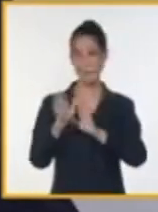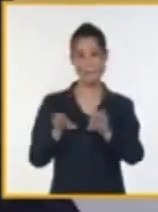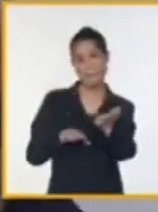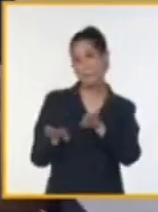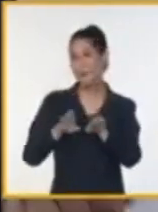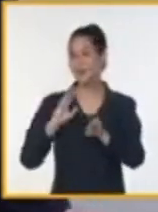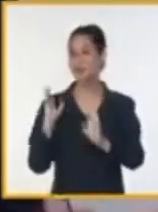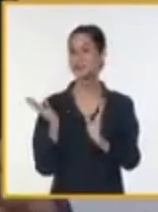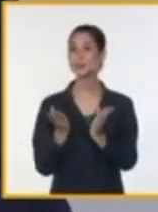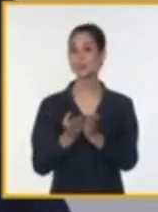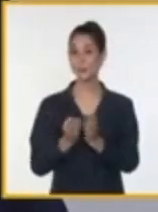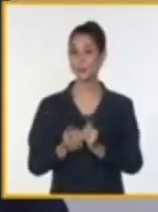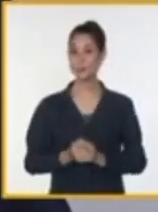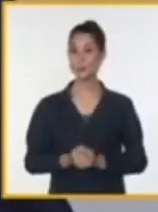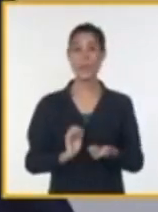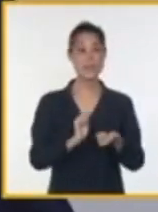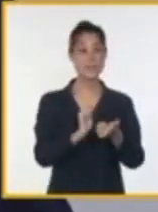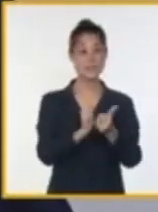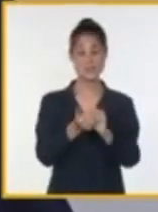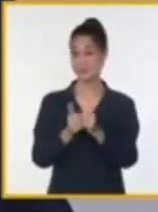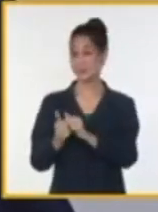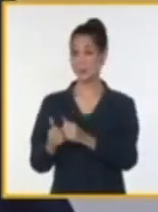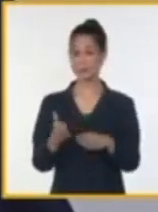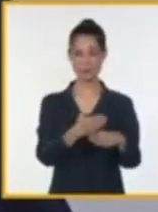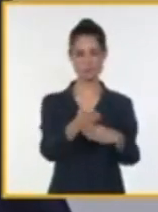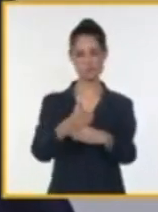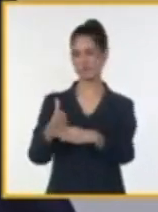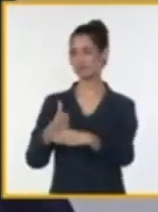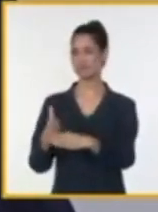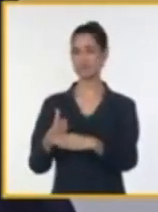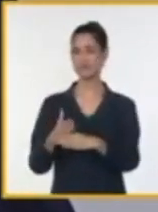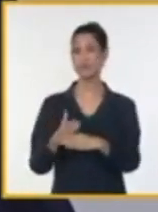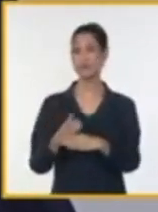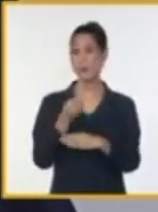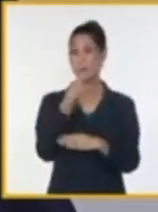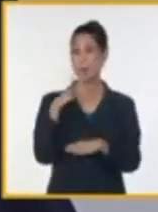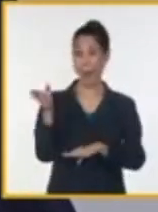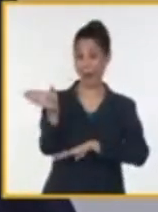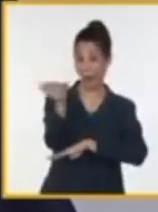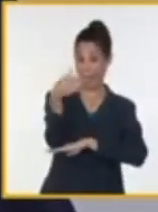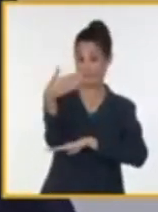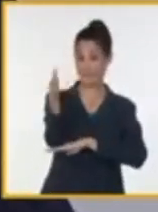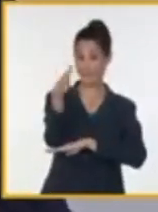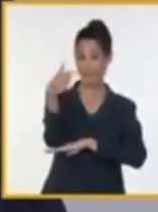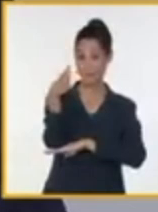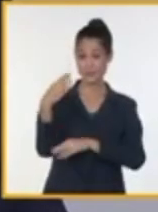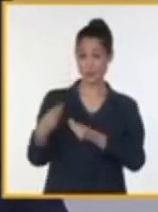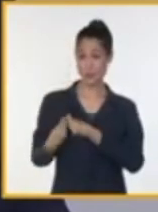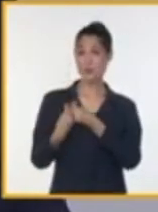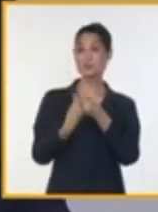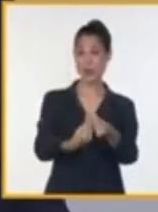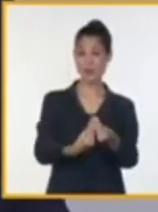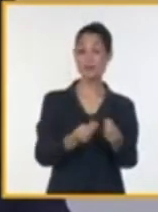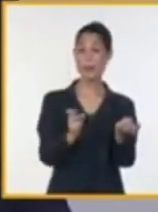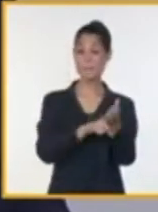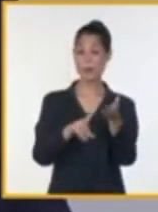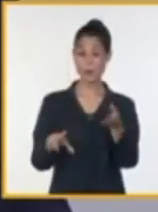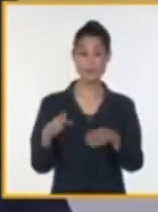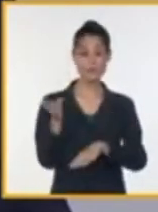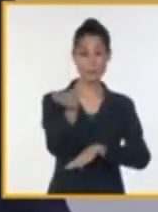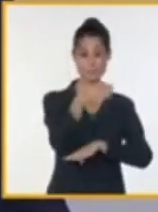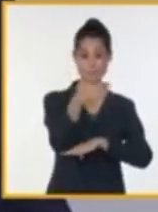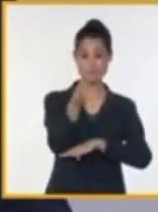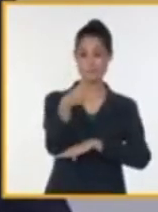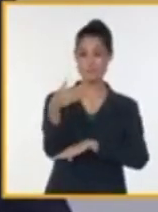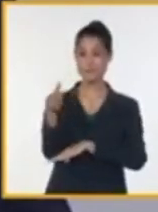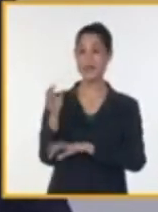cada quien con la impronta que lleva hemos podido vivenciar los abanderamiento que se han hecho en cada provincia con las principales autoridades y esto te